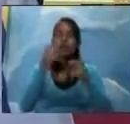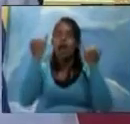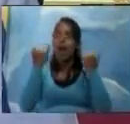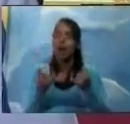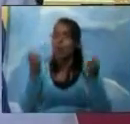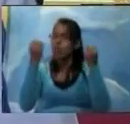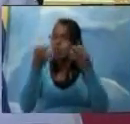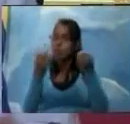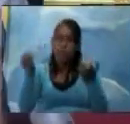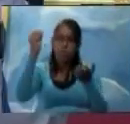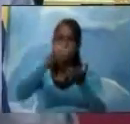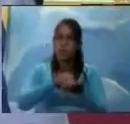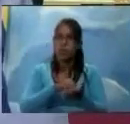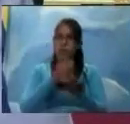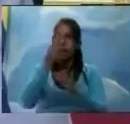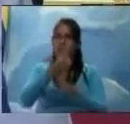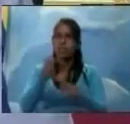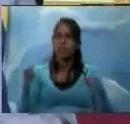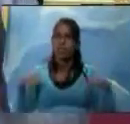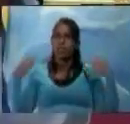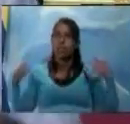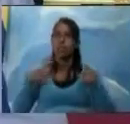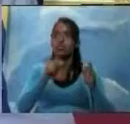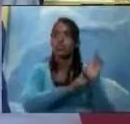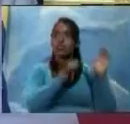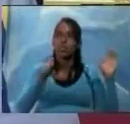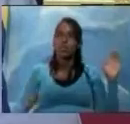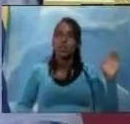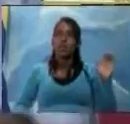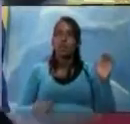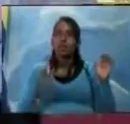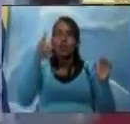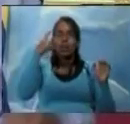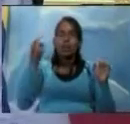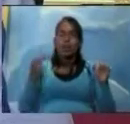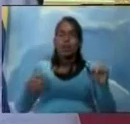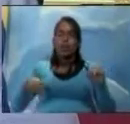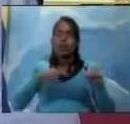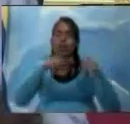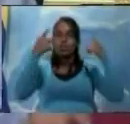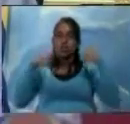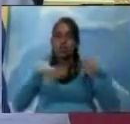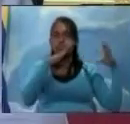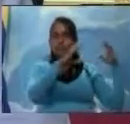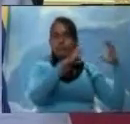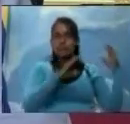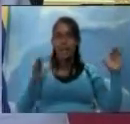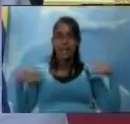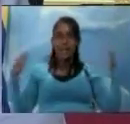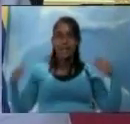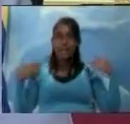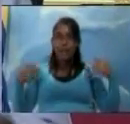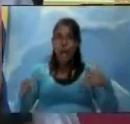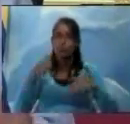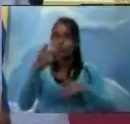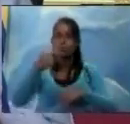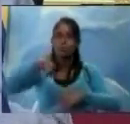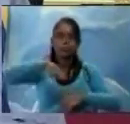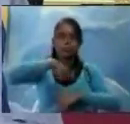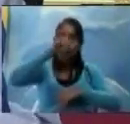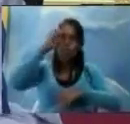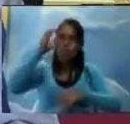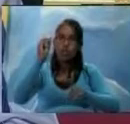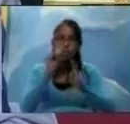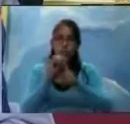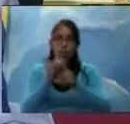en lo mucho te pondré. Entra en el gozo de tu Señor. Para nosotros sería una esperanza, para nosotros sería una alegría cuando nuestro Dios nos llame